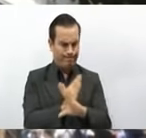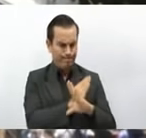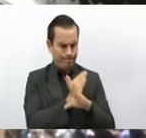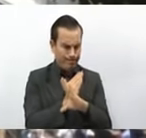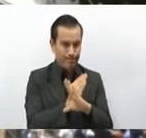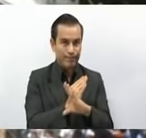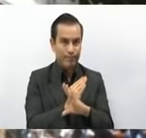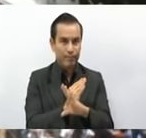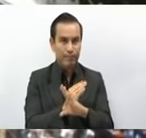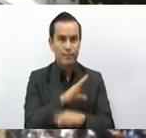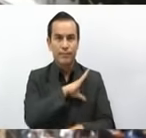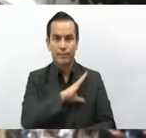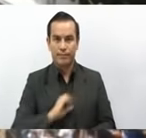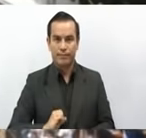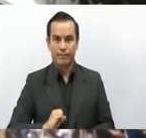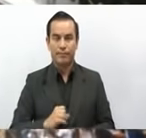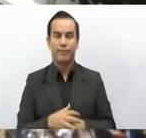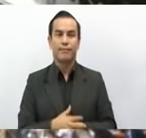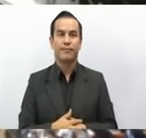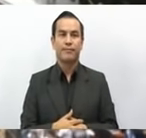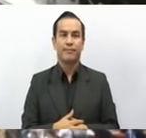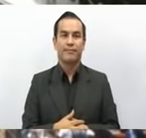patria.